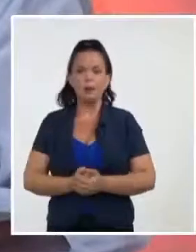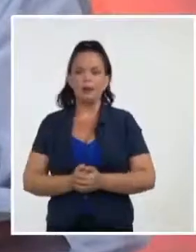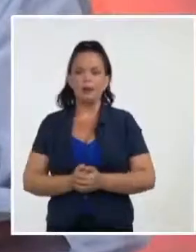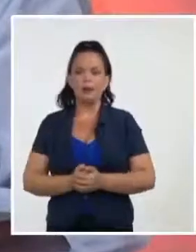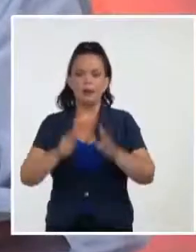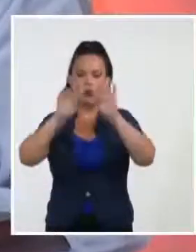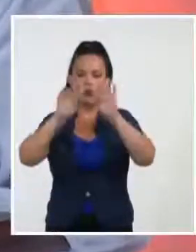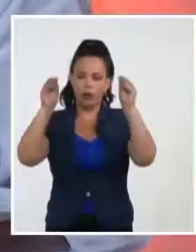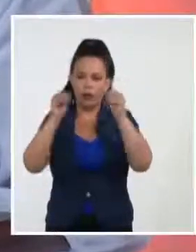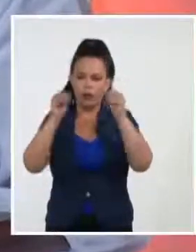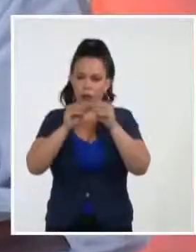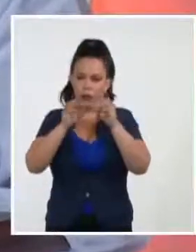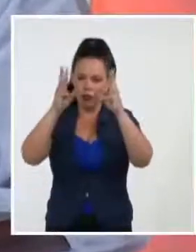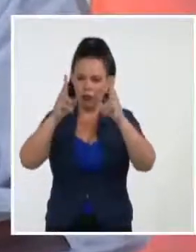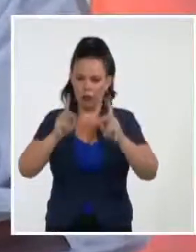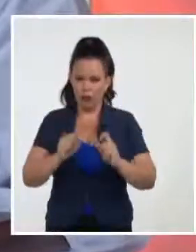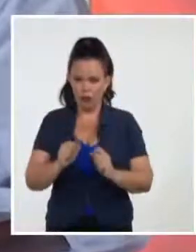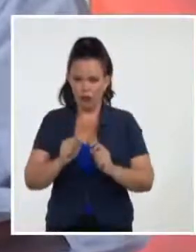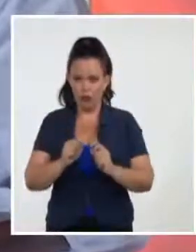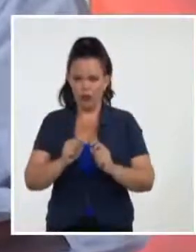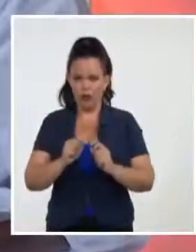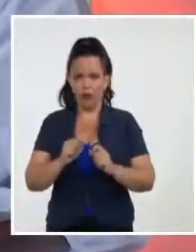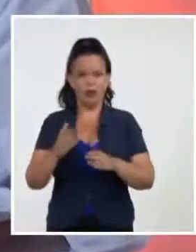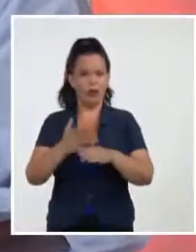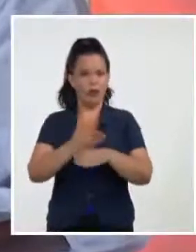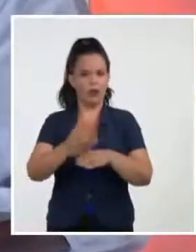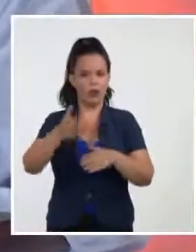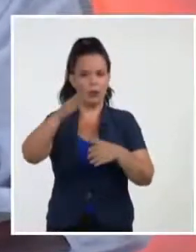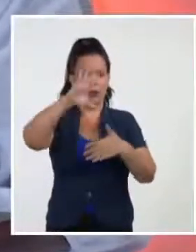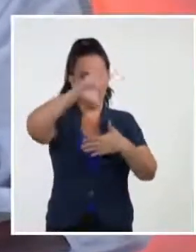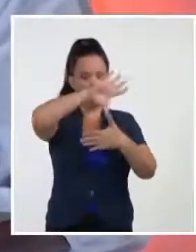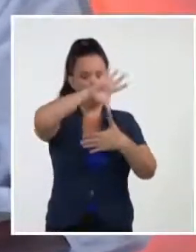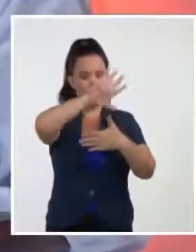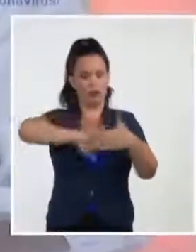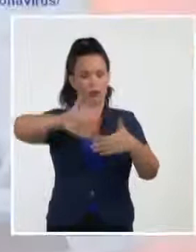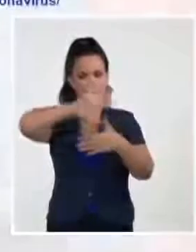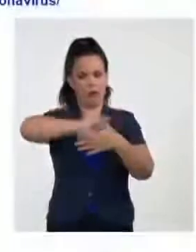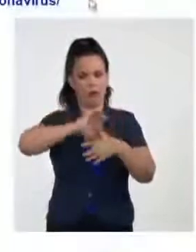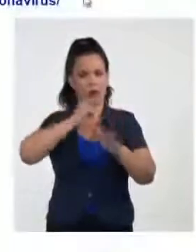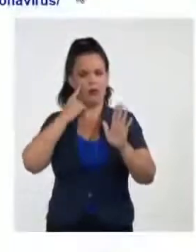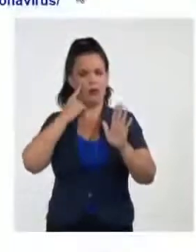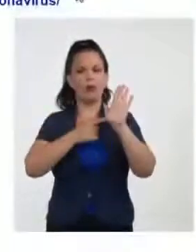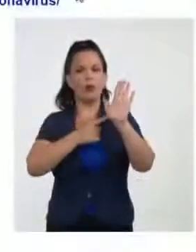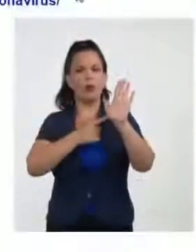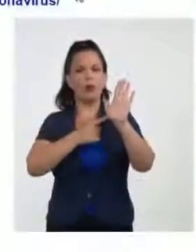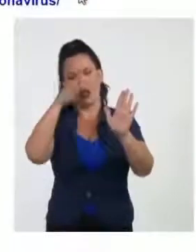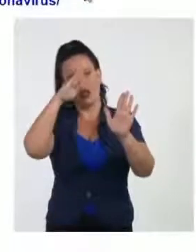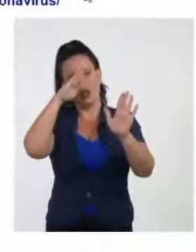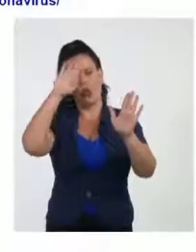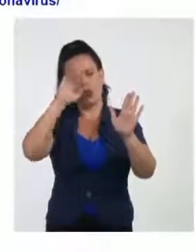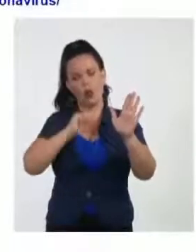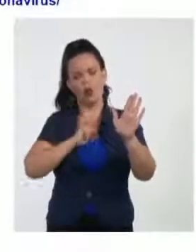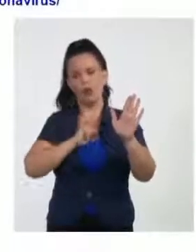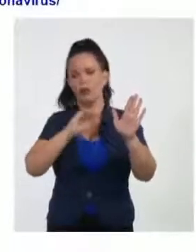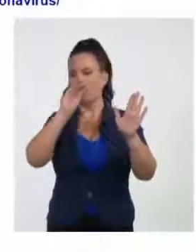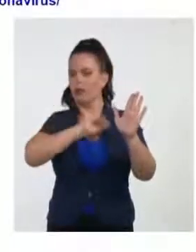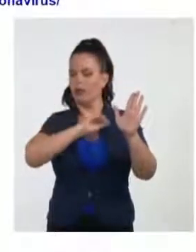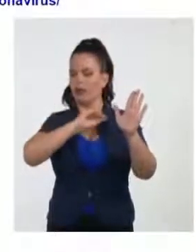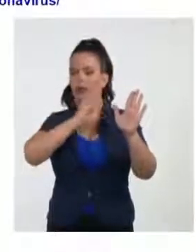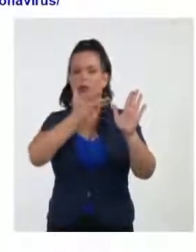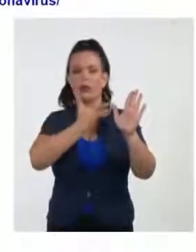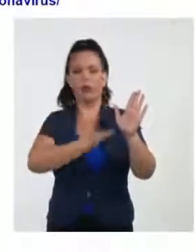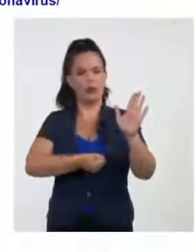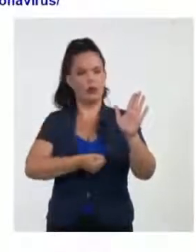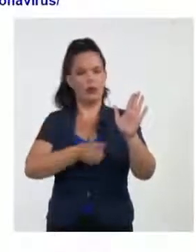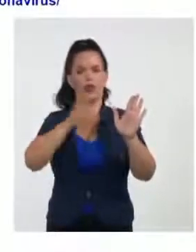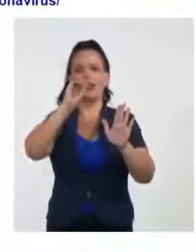acumulada en los países de América. Ahí tenemos a Cuba muy inconforme con la letalidad de